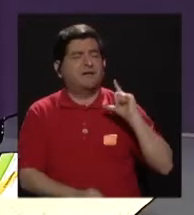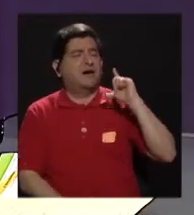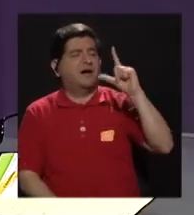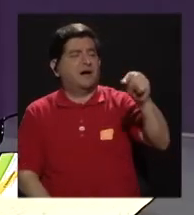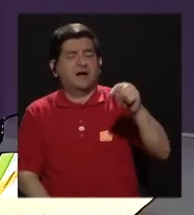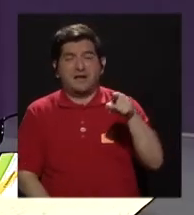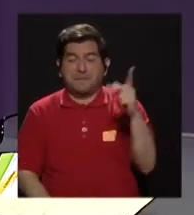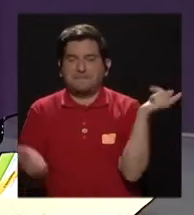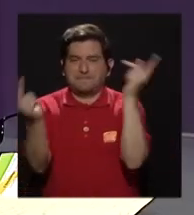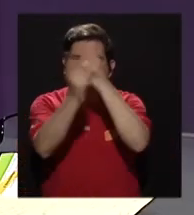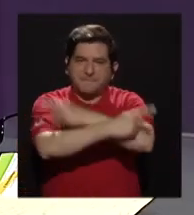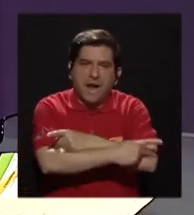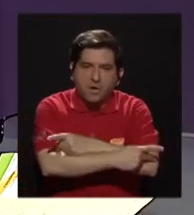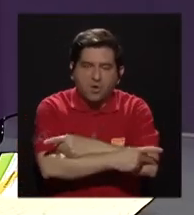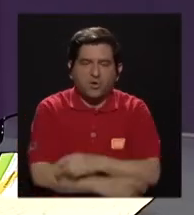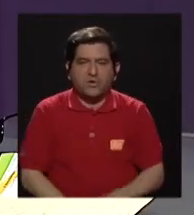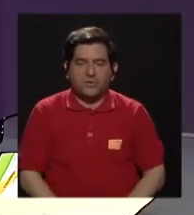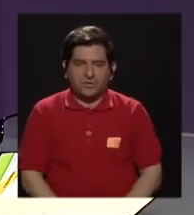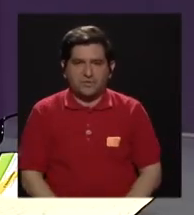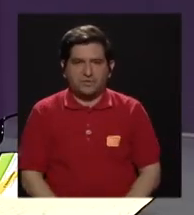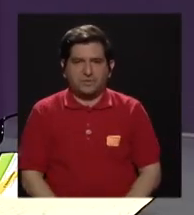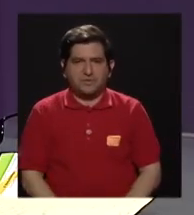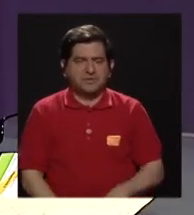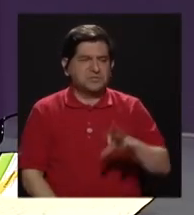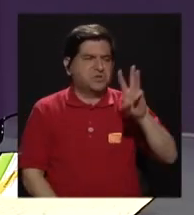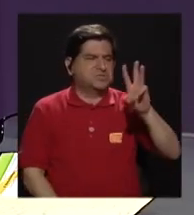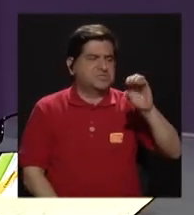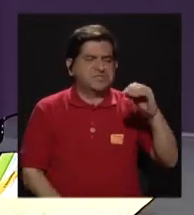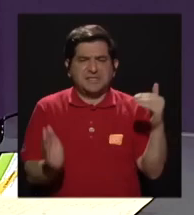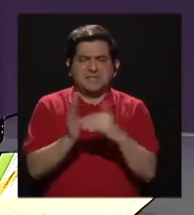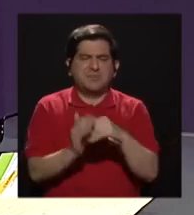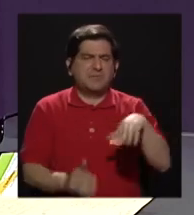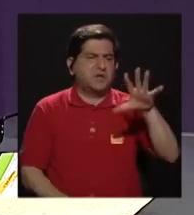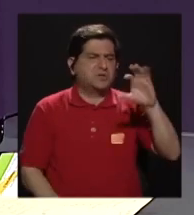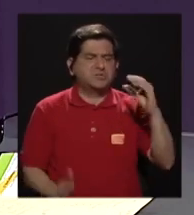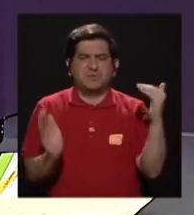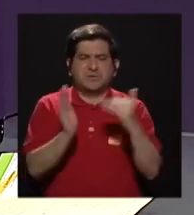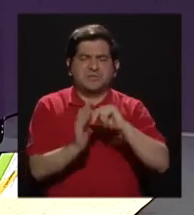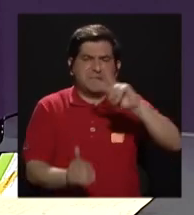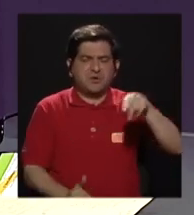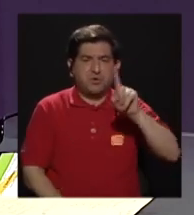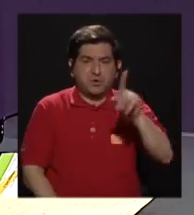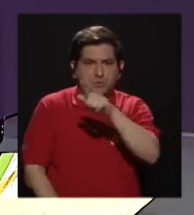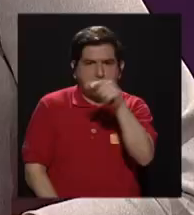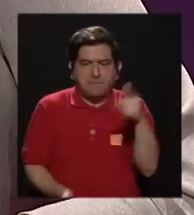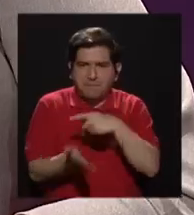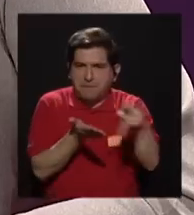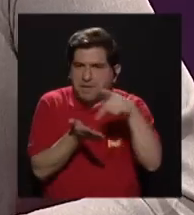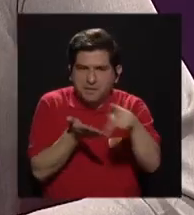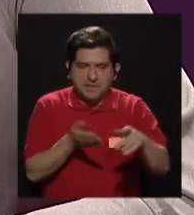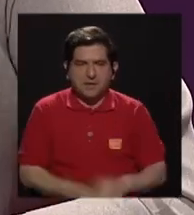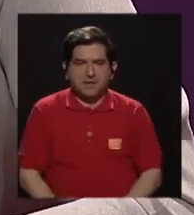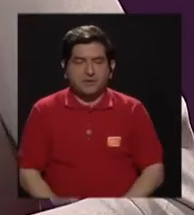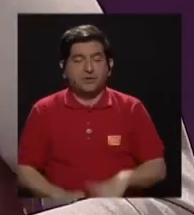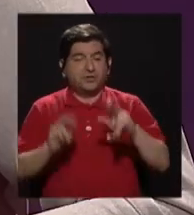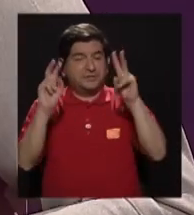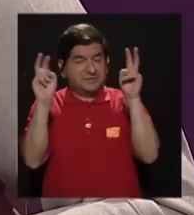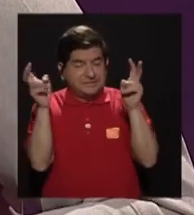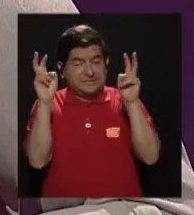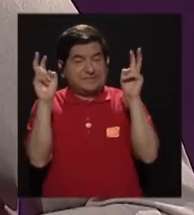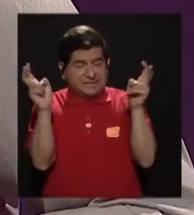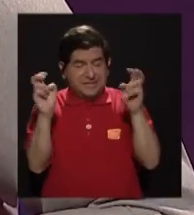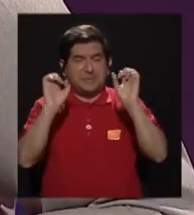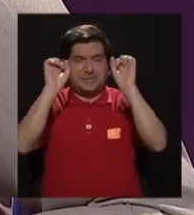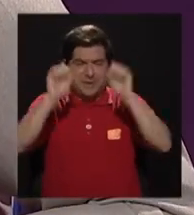súper, súper peor, porque es un 60 mil, 50 mil, te quedas asustada mensual. Si bien es cierto, este es un tema en el